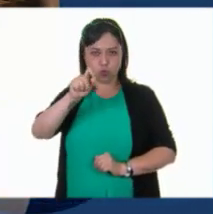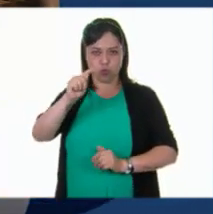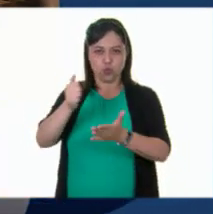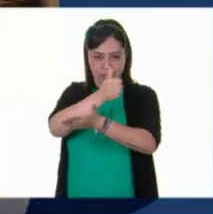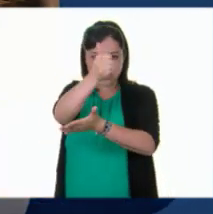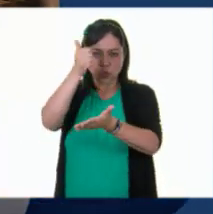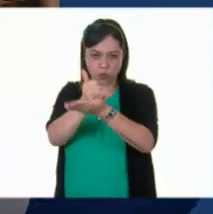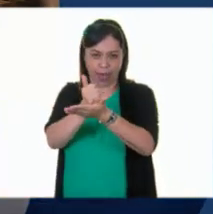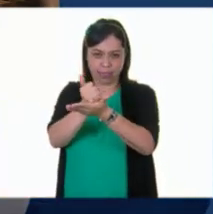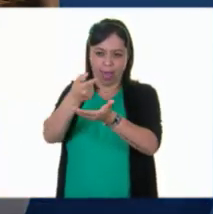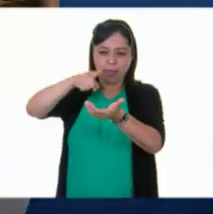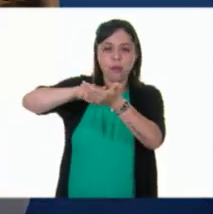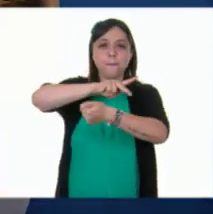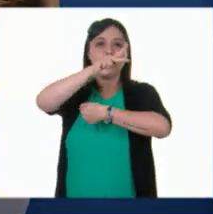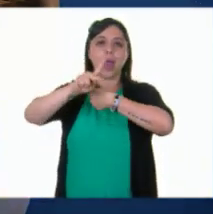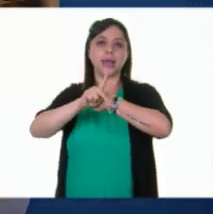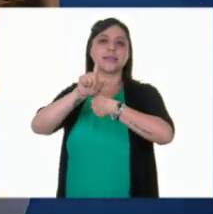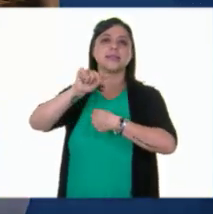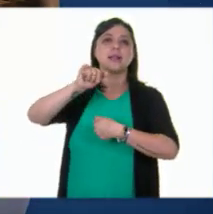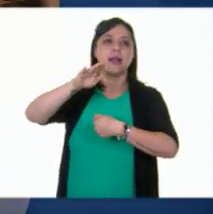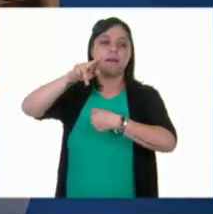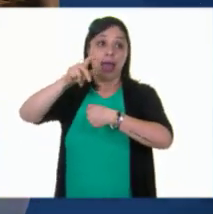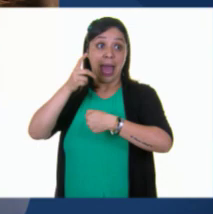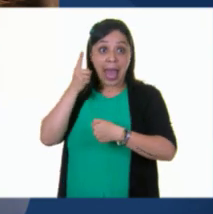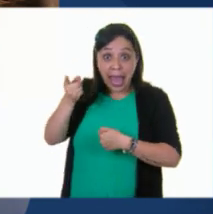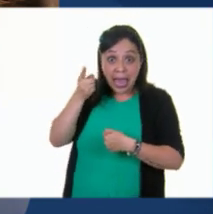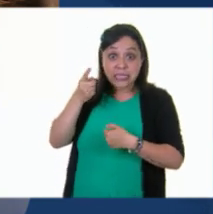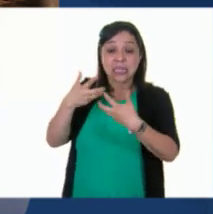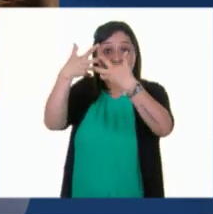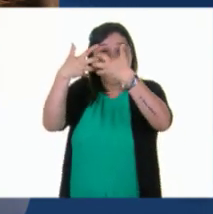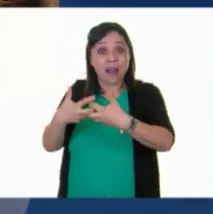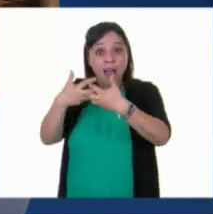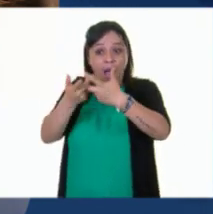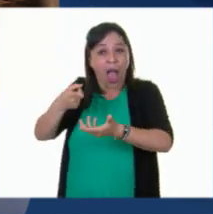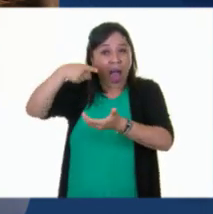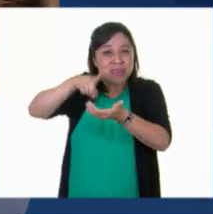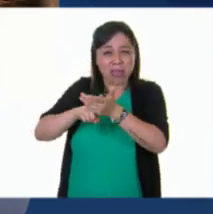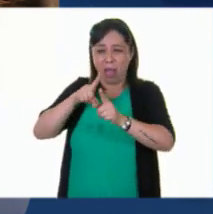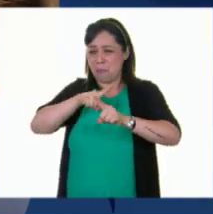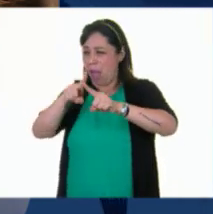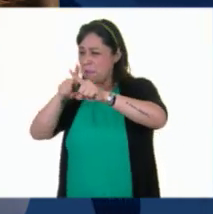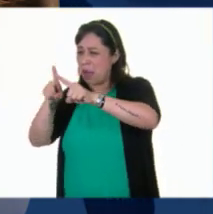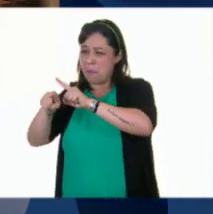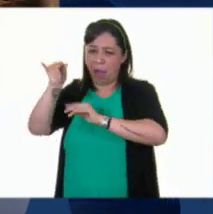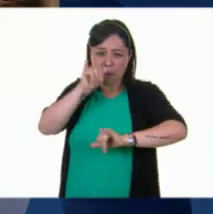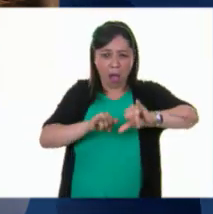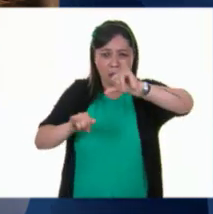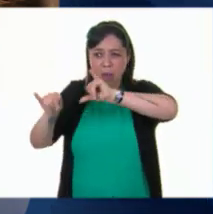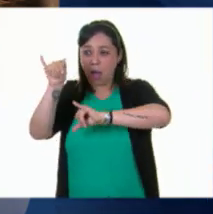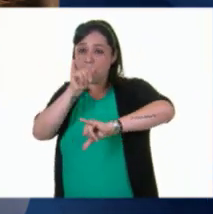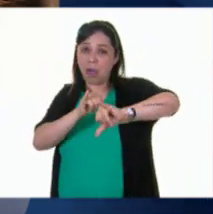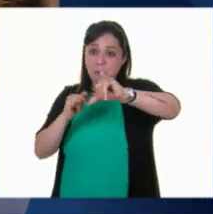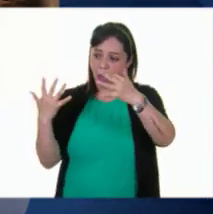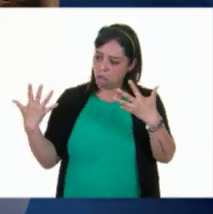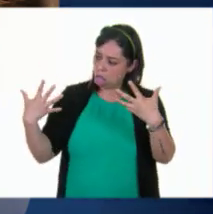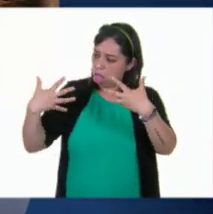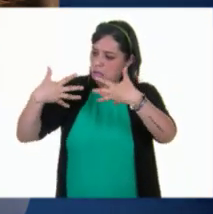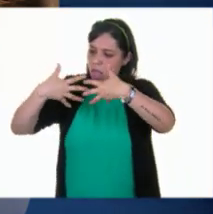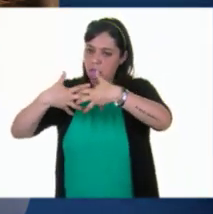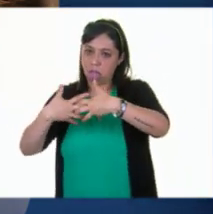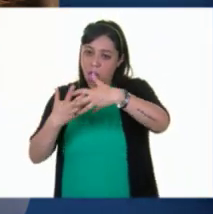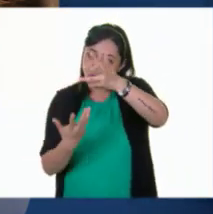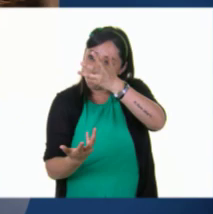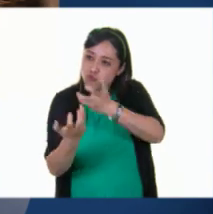libanesa, donde en una fábrica se encontraban grandes cantidades de químicos que al hacer reacción con el fuego